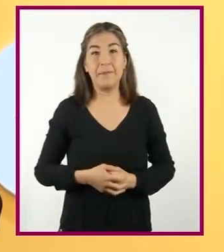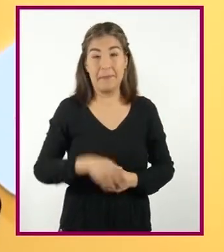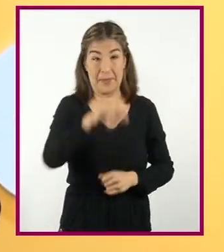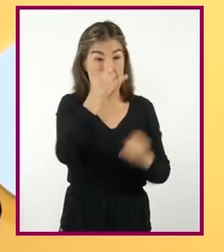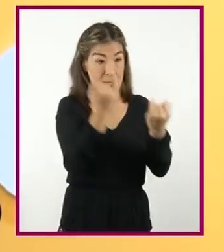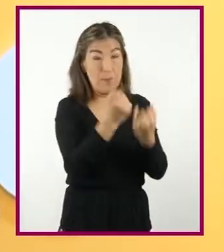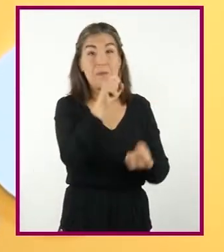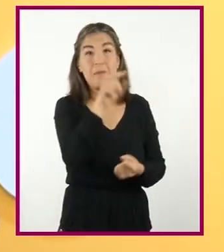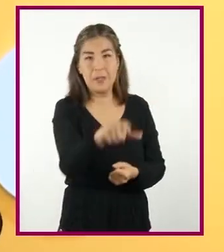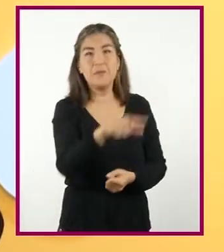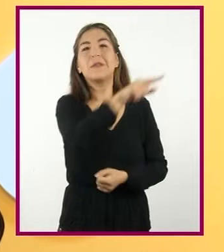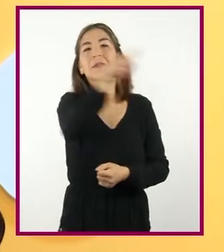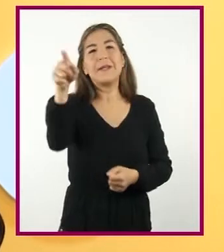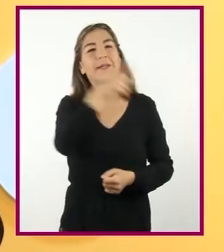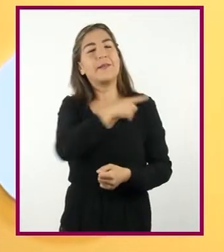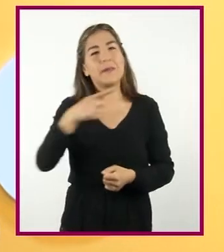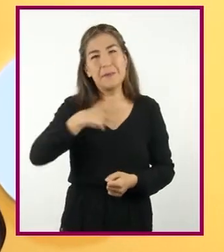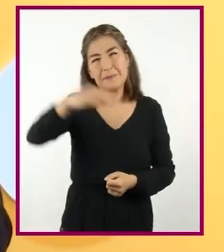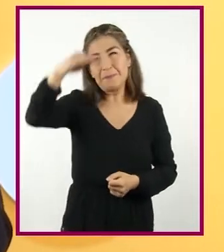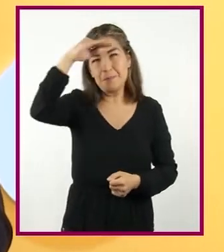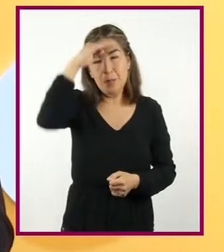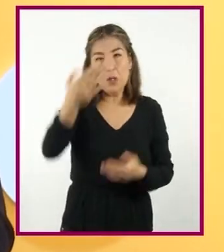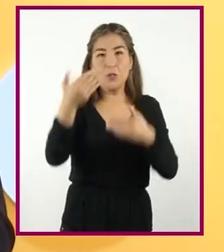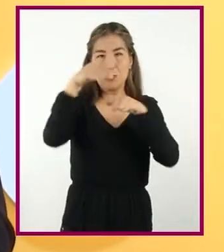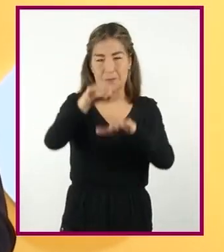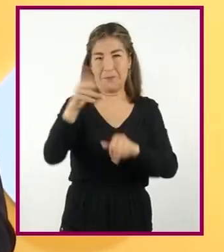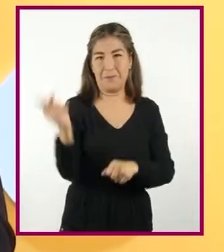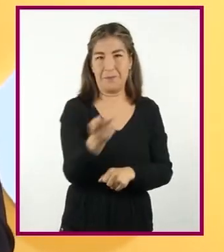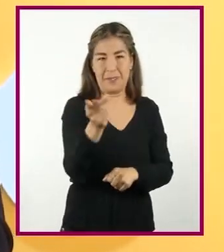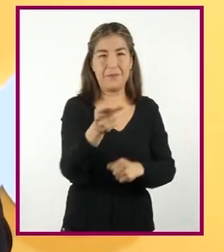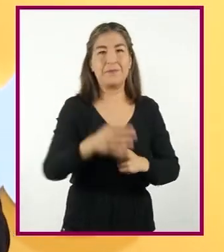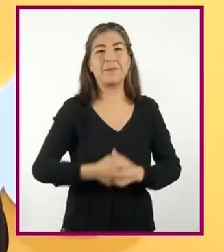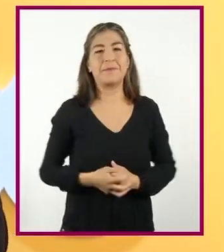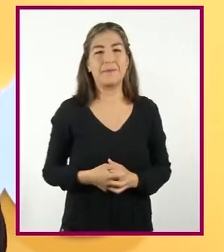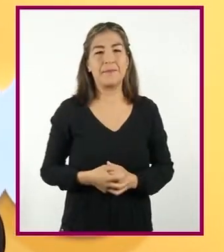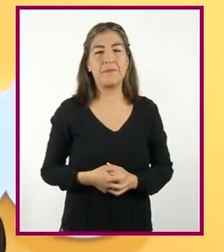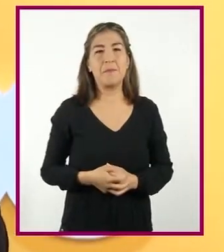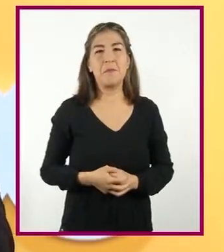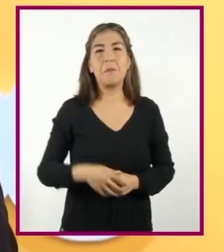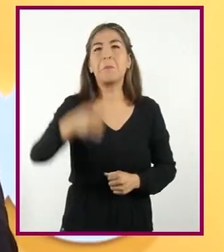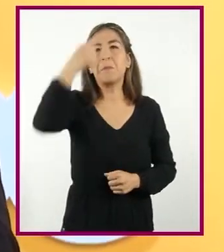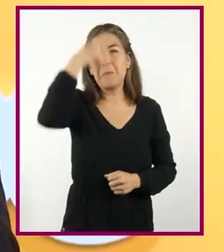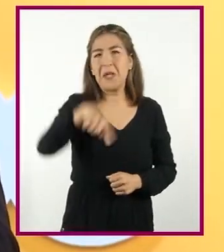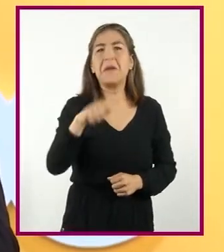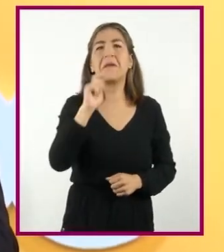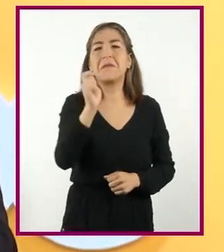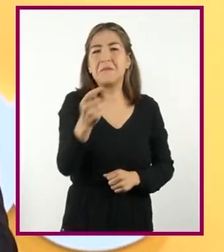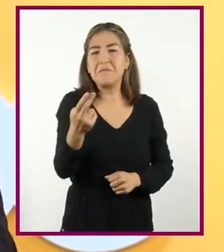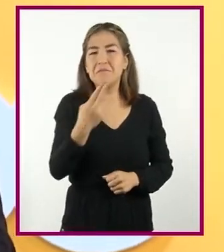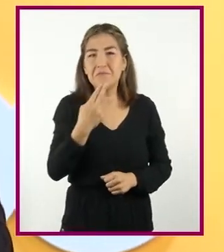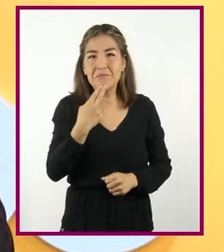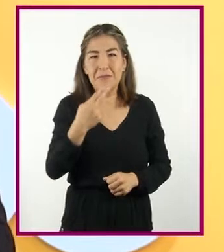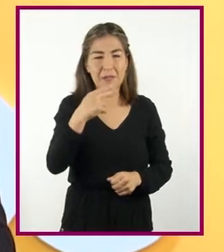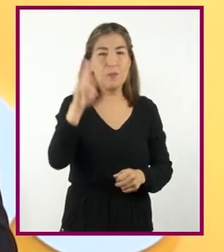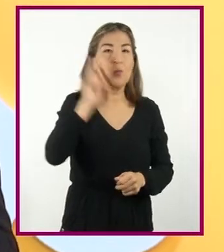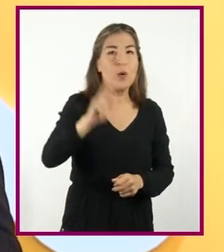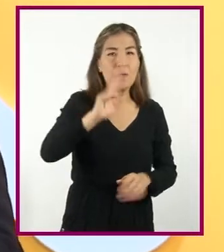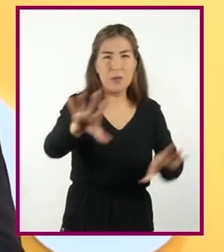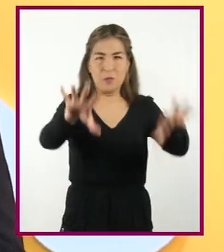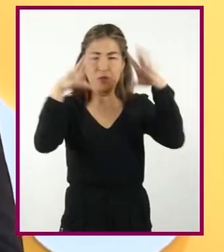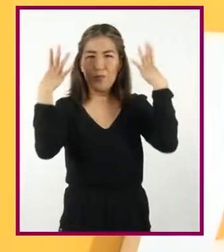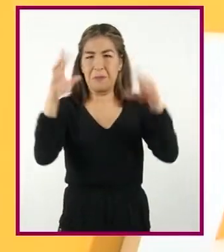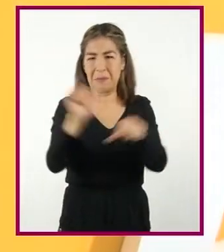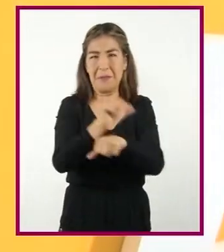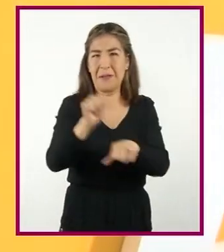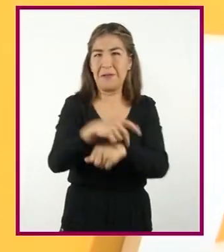Asimismo, les invito a reflexionar en torno a la siguiente pregunta. ¿Para qué son de utilidad las pruebas de velocidad en los